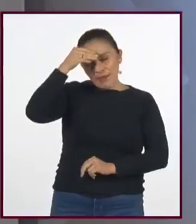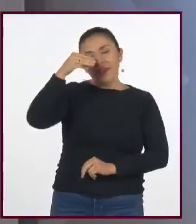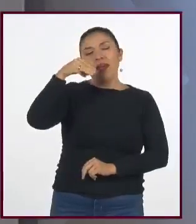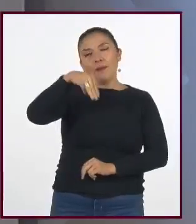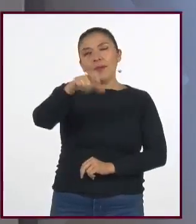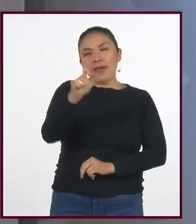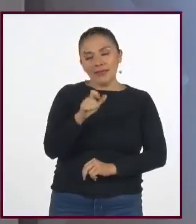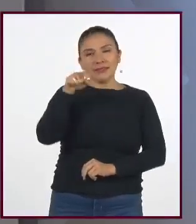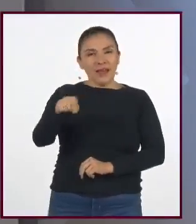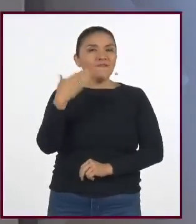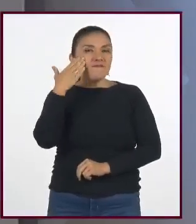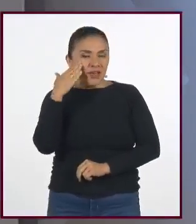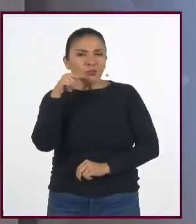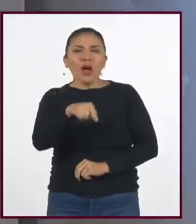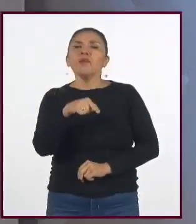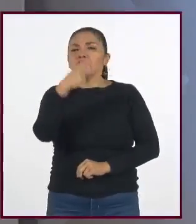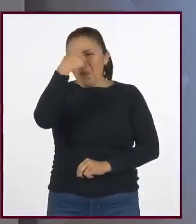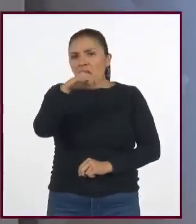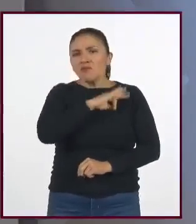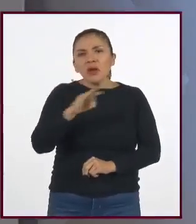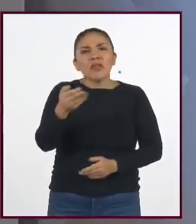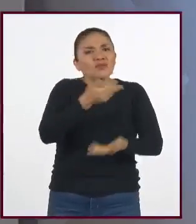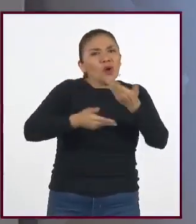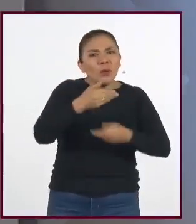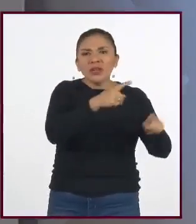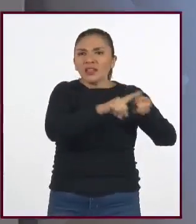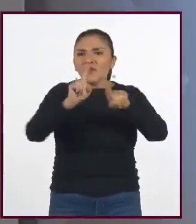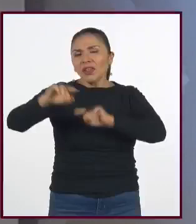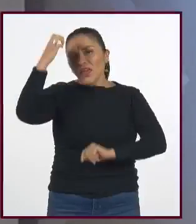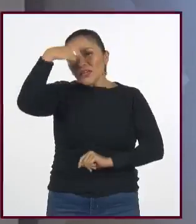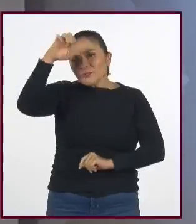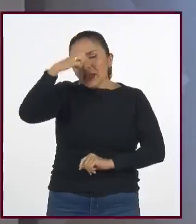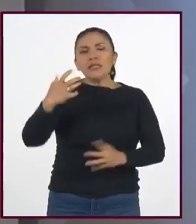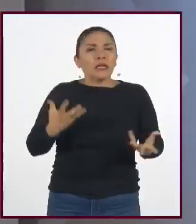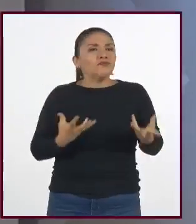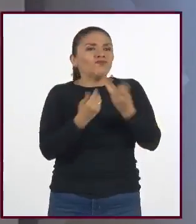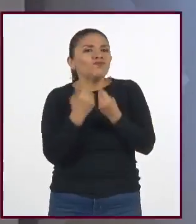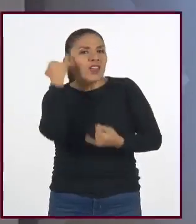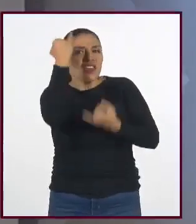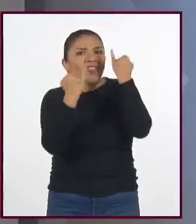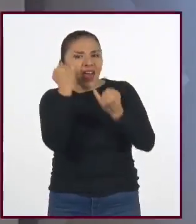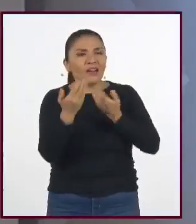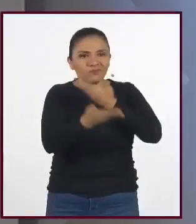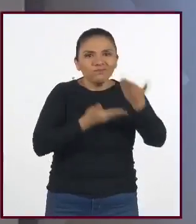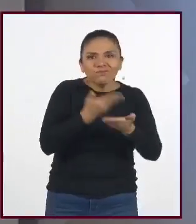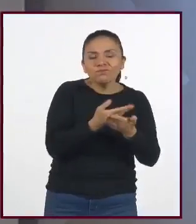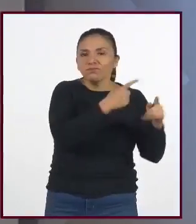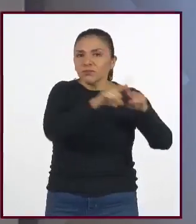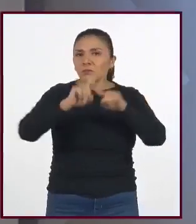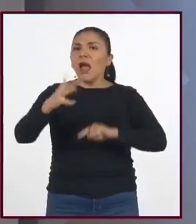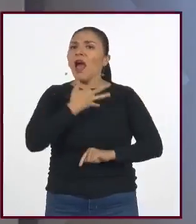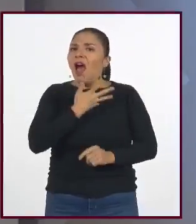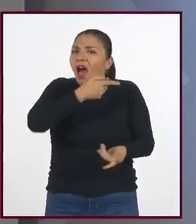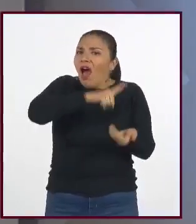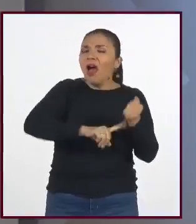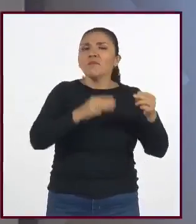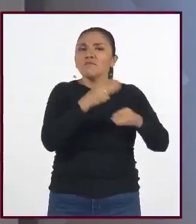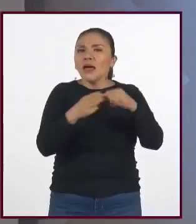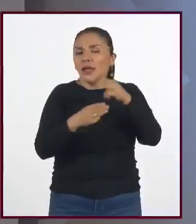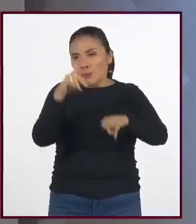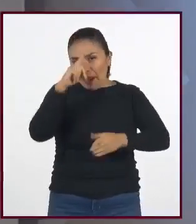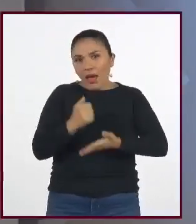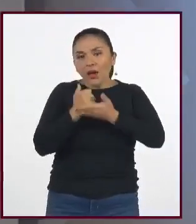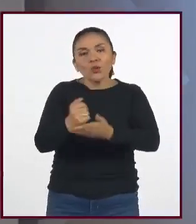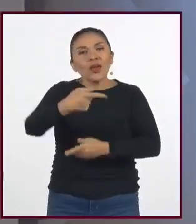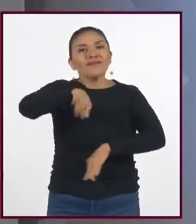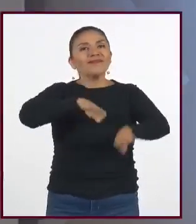docentes@aprende.mx, un espacio diseñado para compartir experiencias, colaborar con ideas y acceder a materiales digitales que fortalezcan la labor